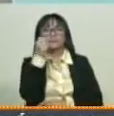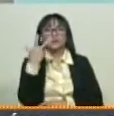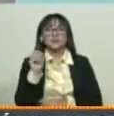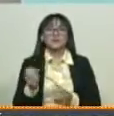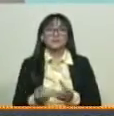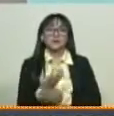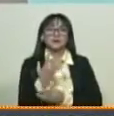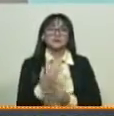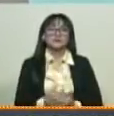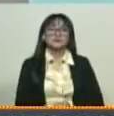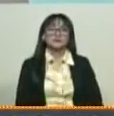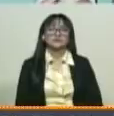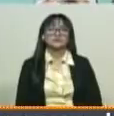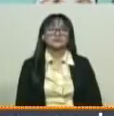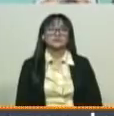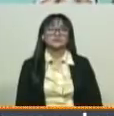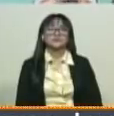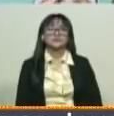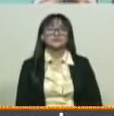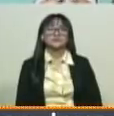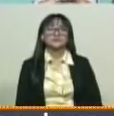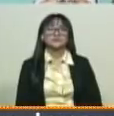mayo.